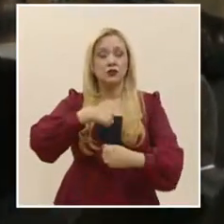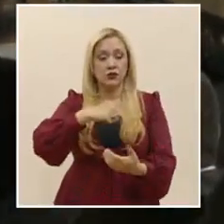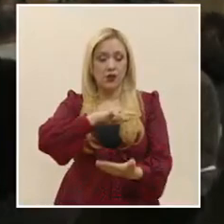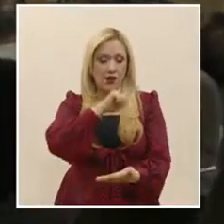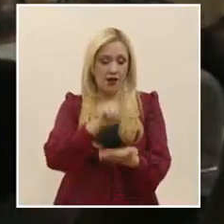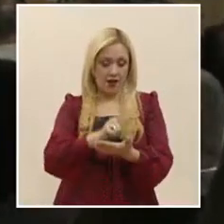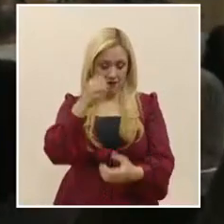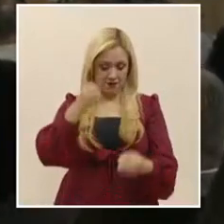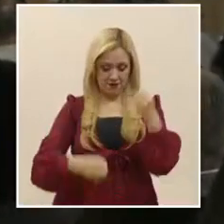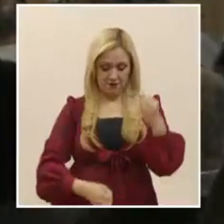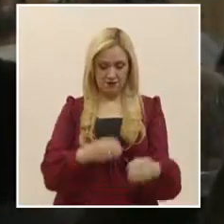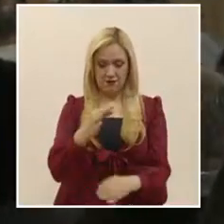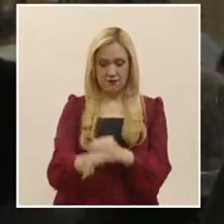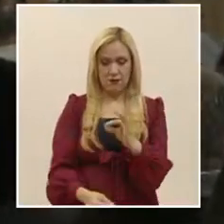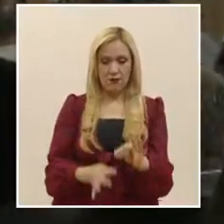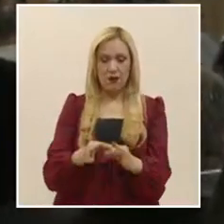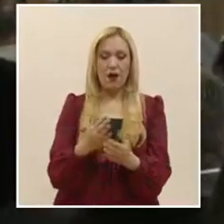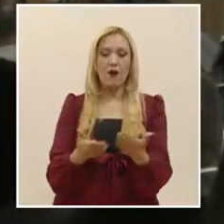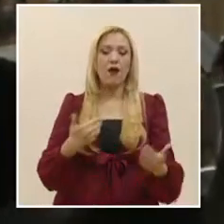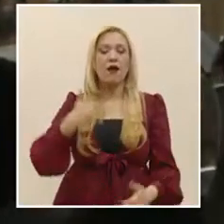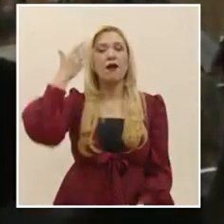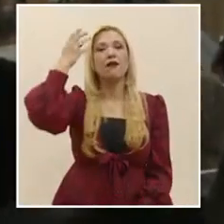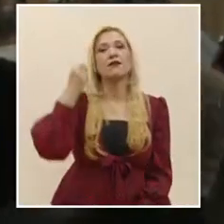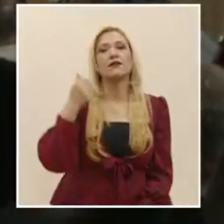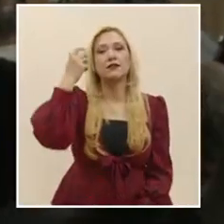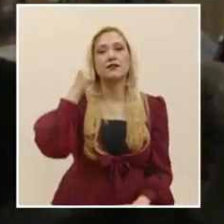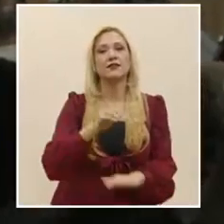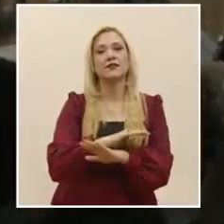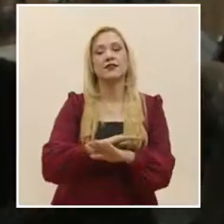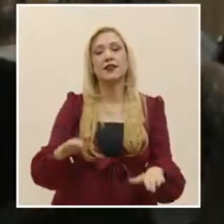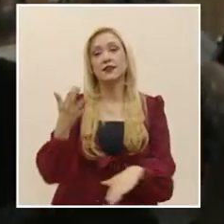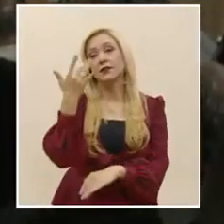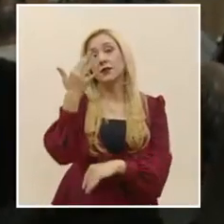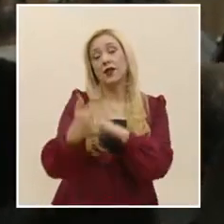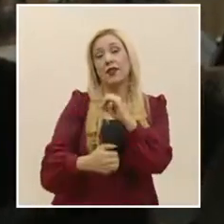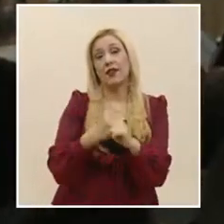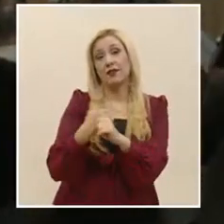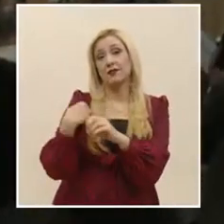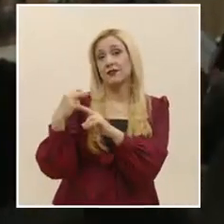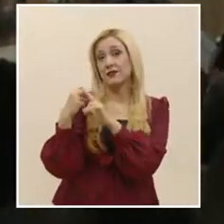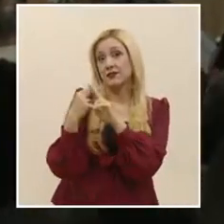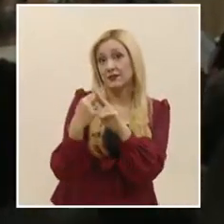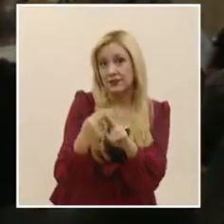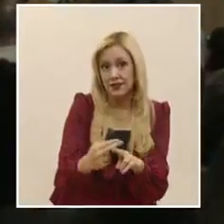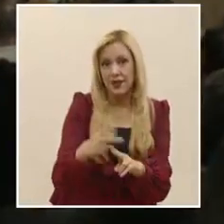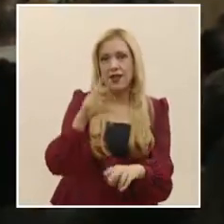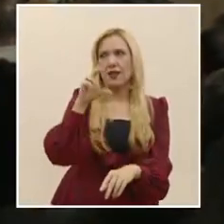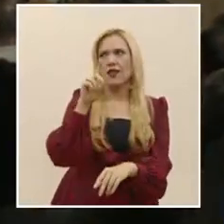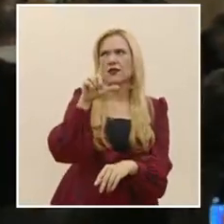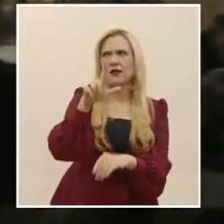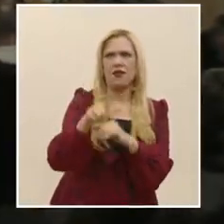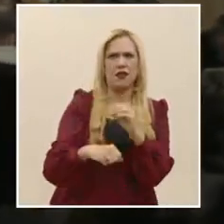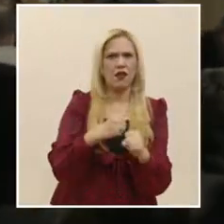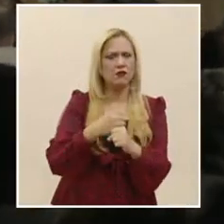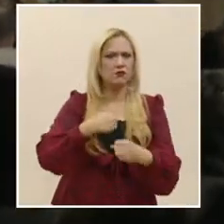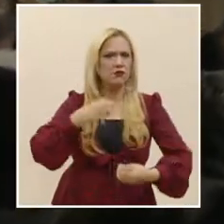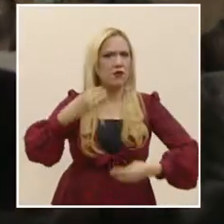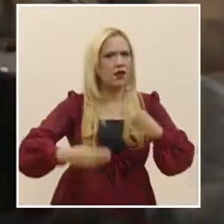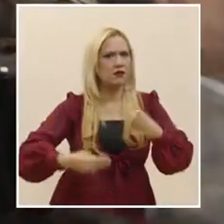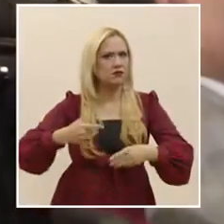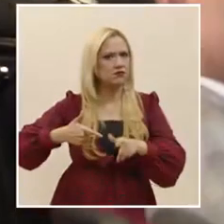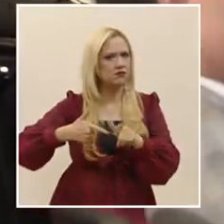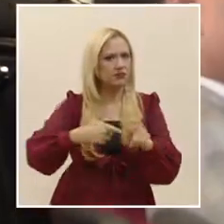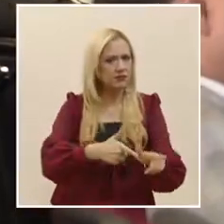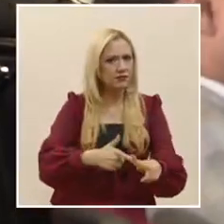lo ponen hoy en retiro del Poder Judicial de la Federación después de 50 años de servicio, 37 de ellos como magistrado de